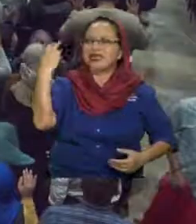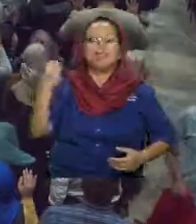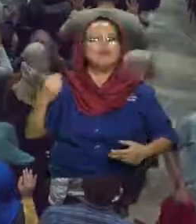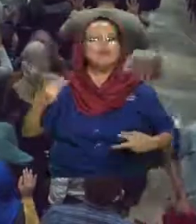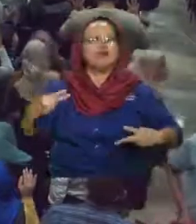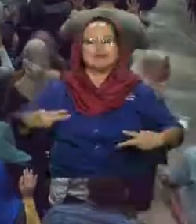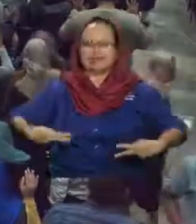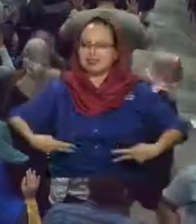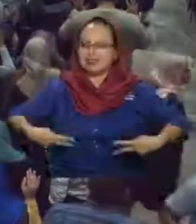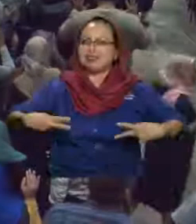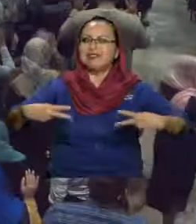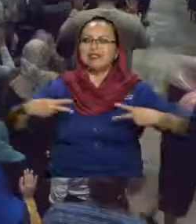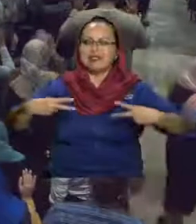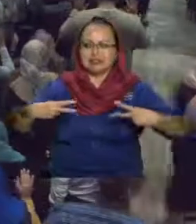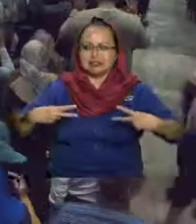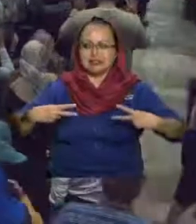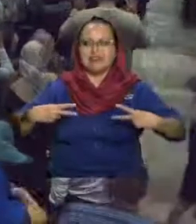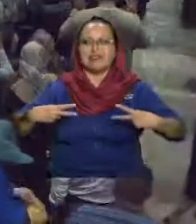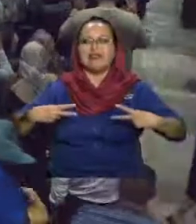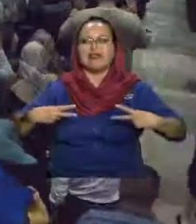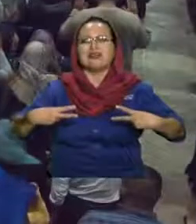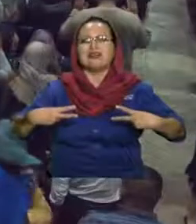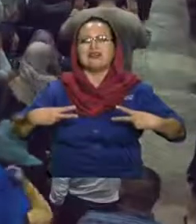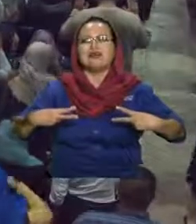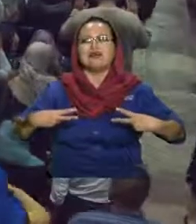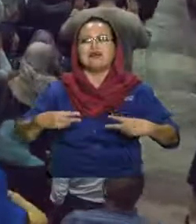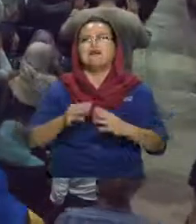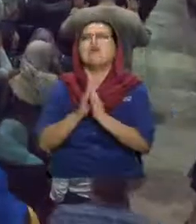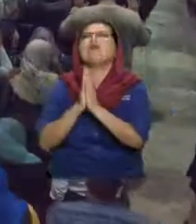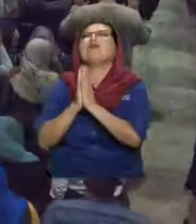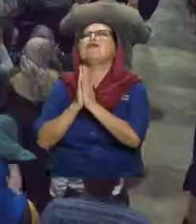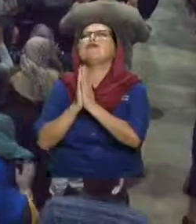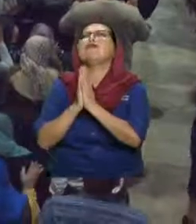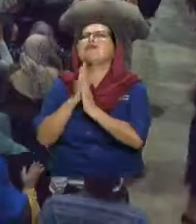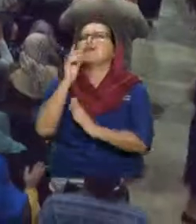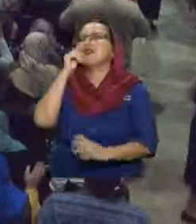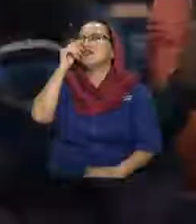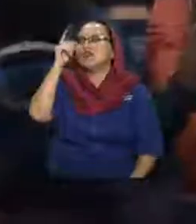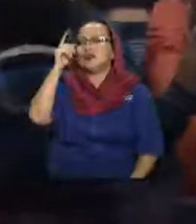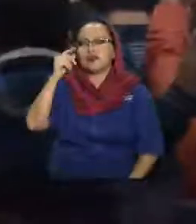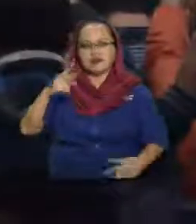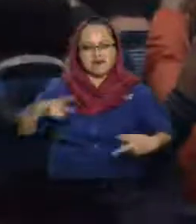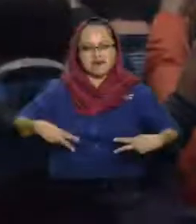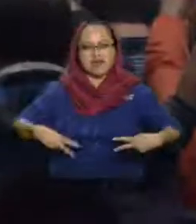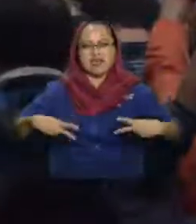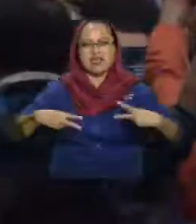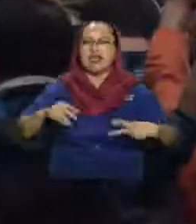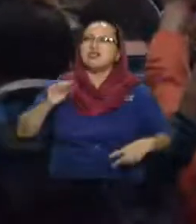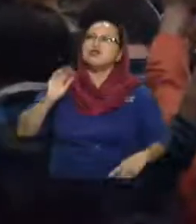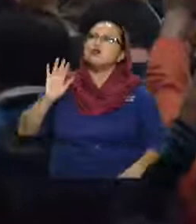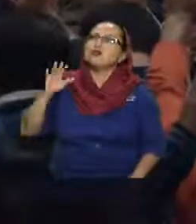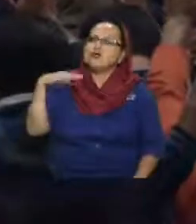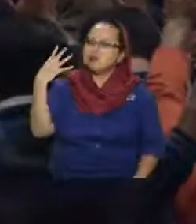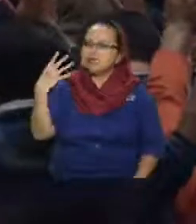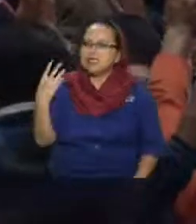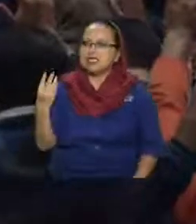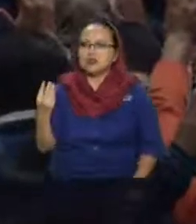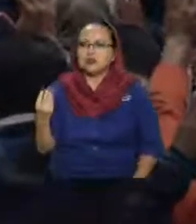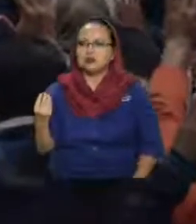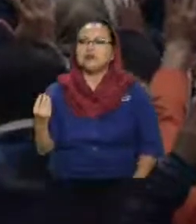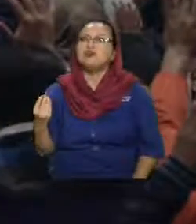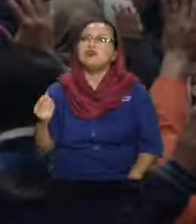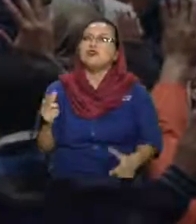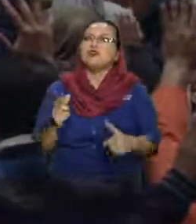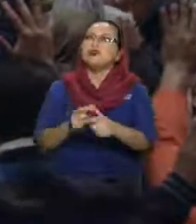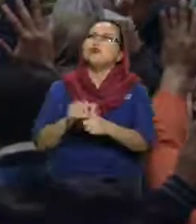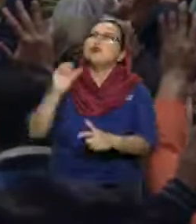tu espíritu vivificante, vivifique su espíritu también, Señor. Por favor, vivifica su